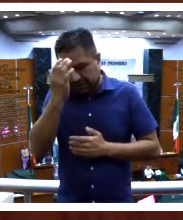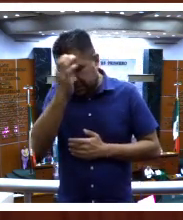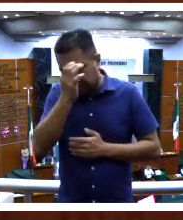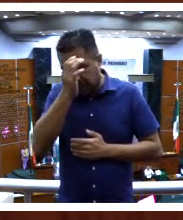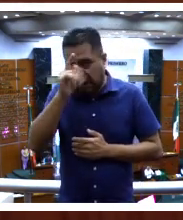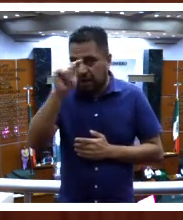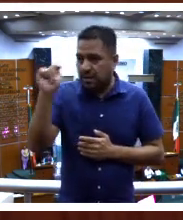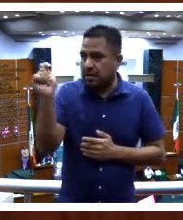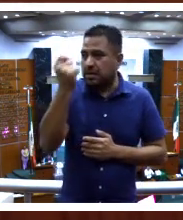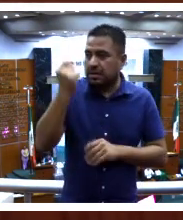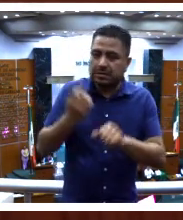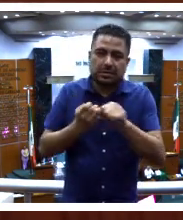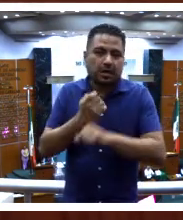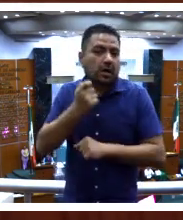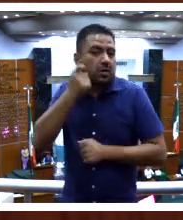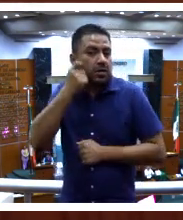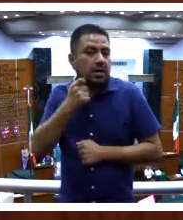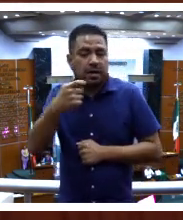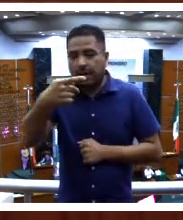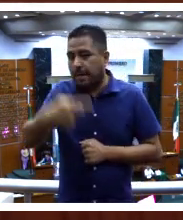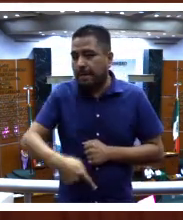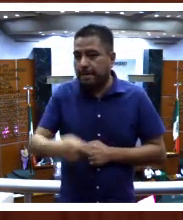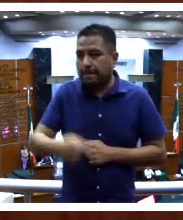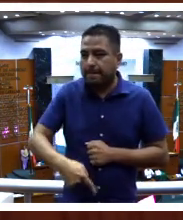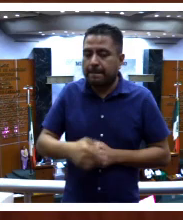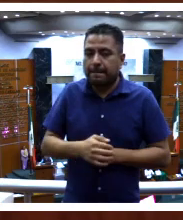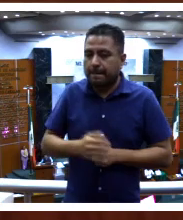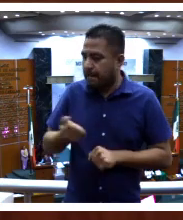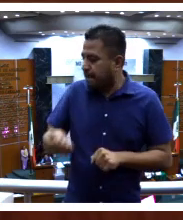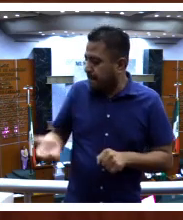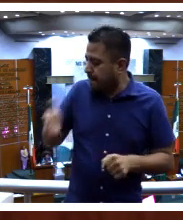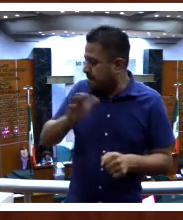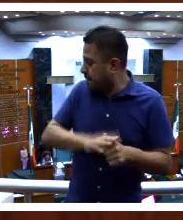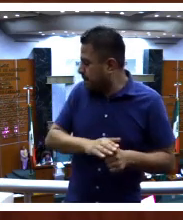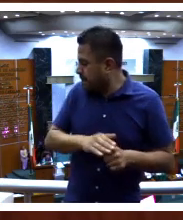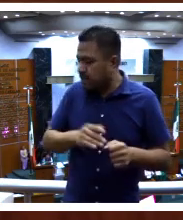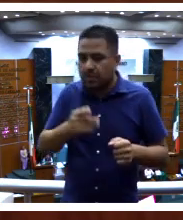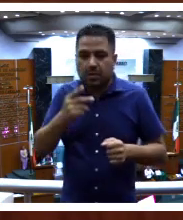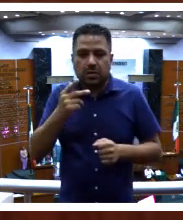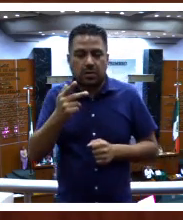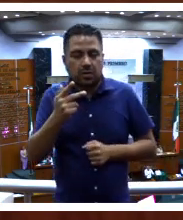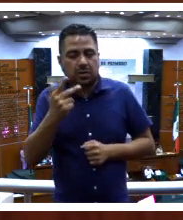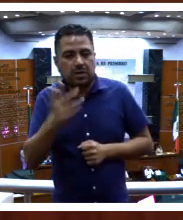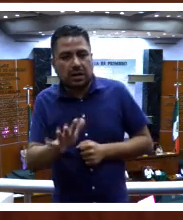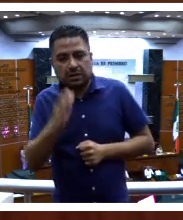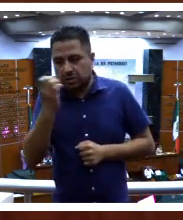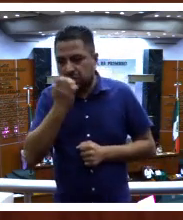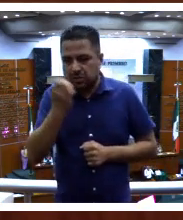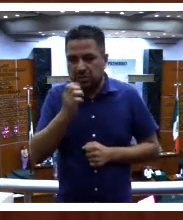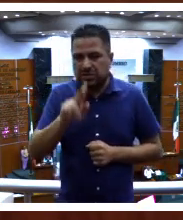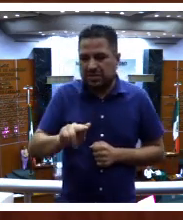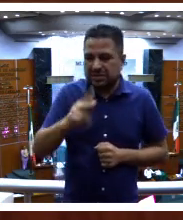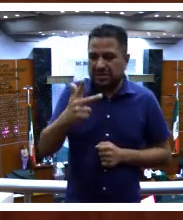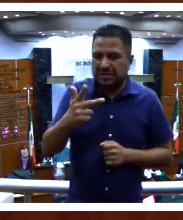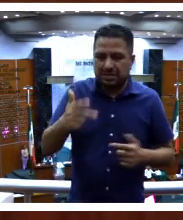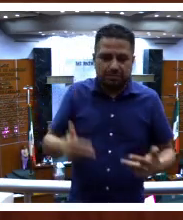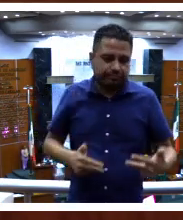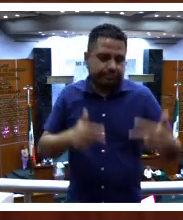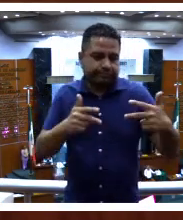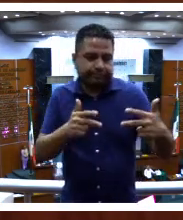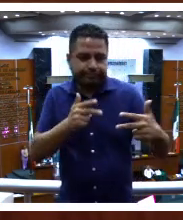Científicos y Tecnológicos del Estado de Guerrero. Administra 10 colegios y 88 centros de educación media superior a